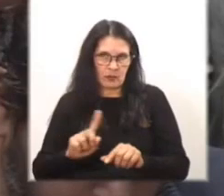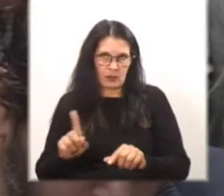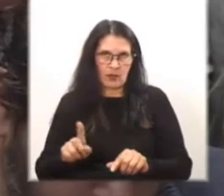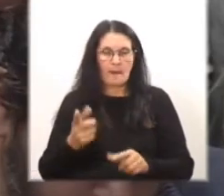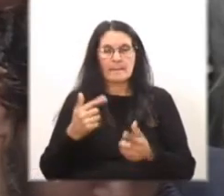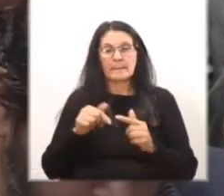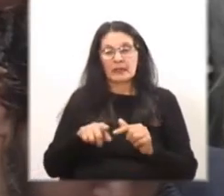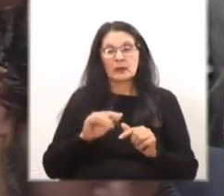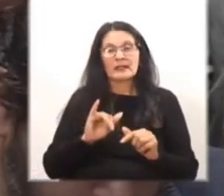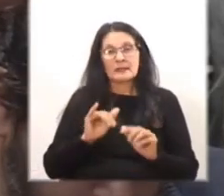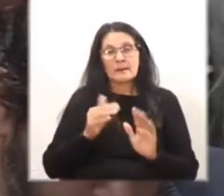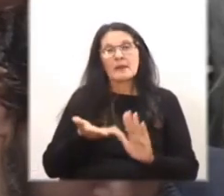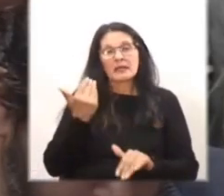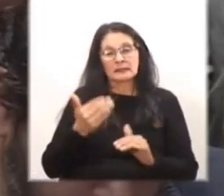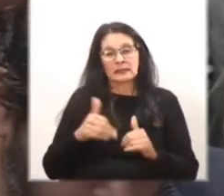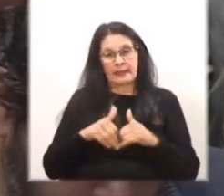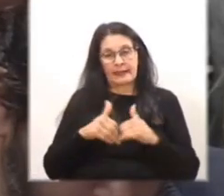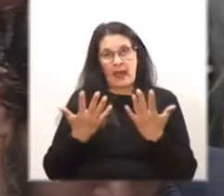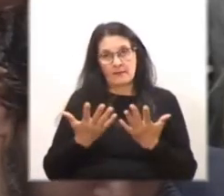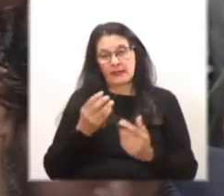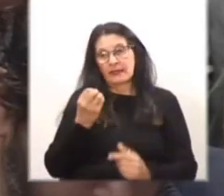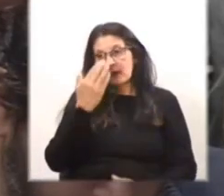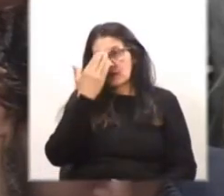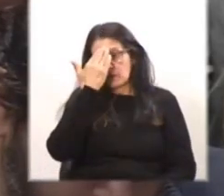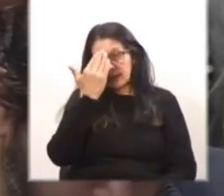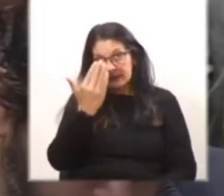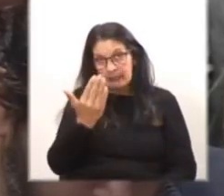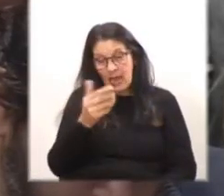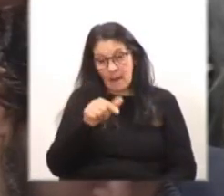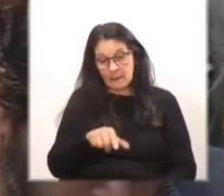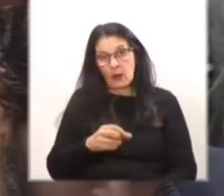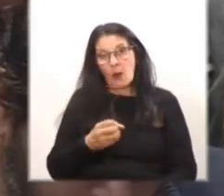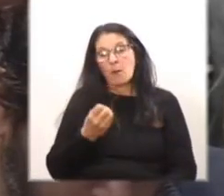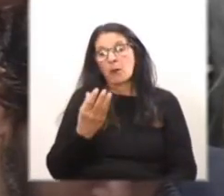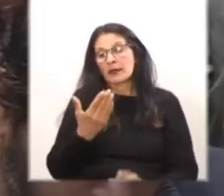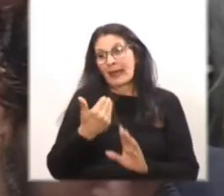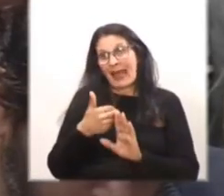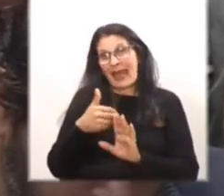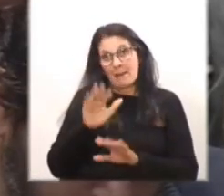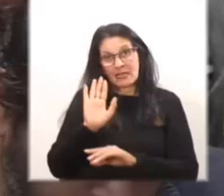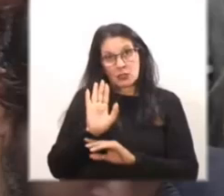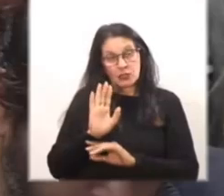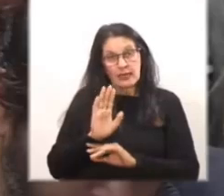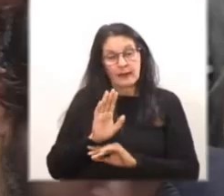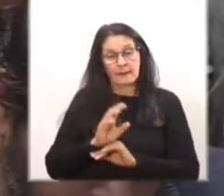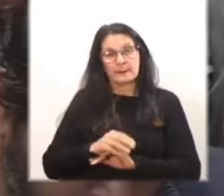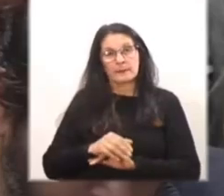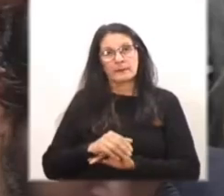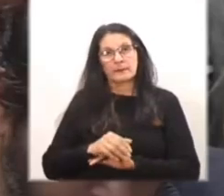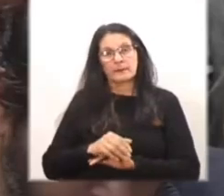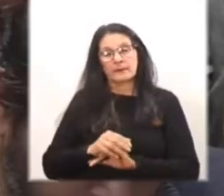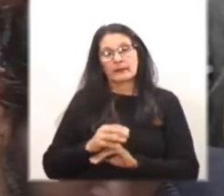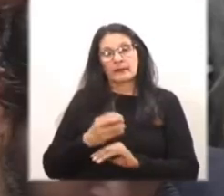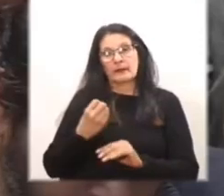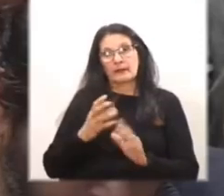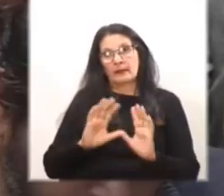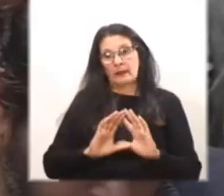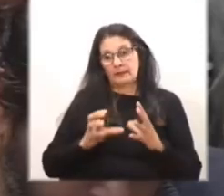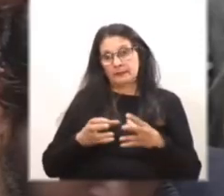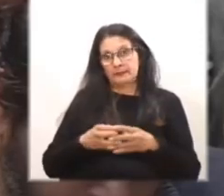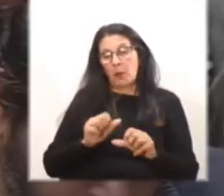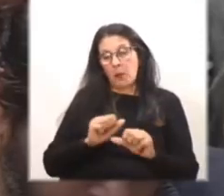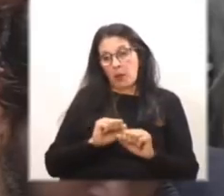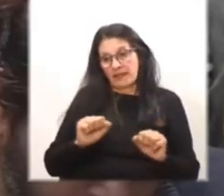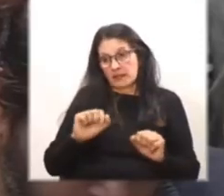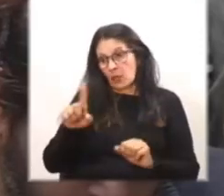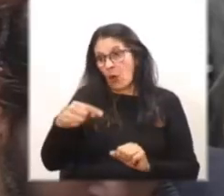grave, señor presidente, que el Frente Amplio, en este caso porque es la mayoría de la oposición, podría ser otro